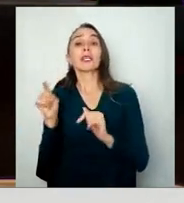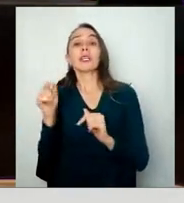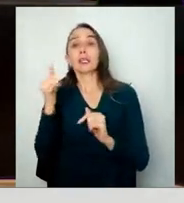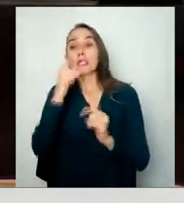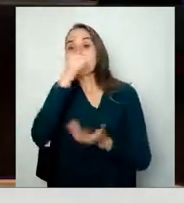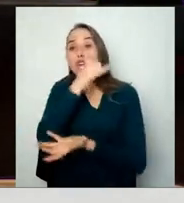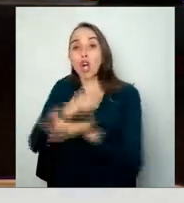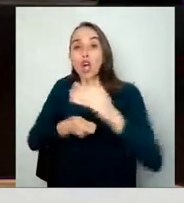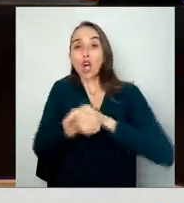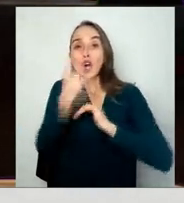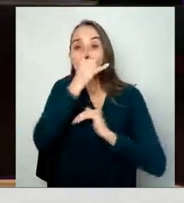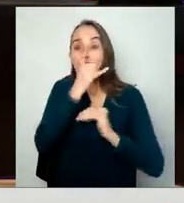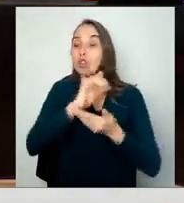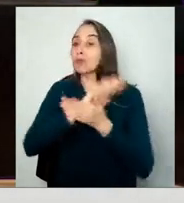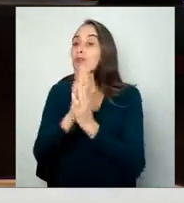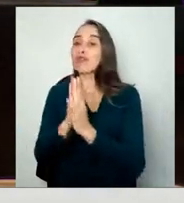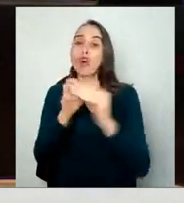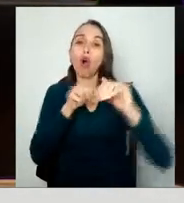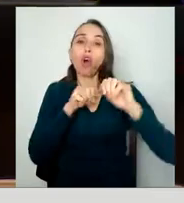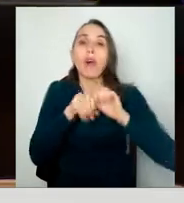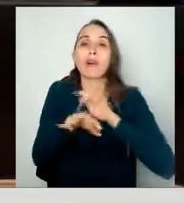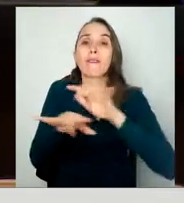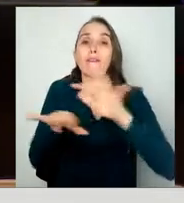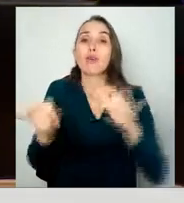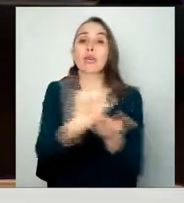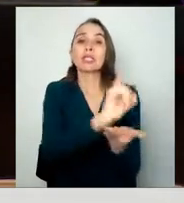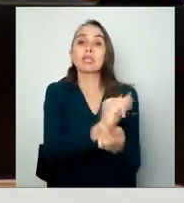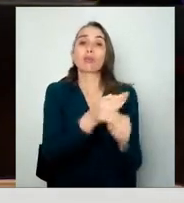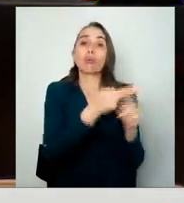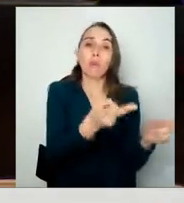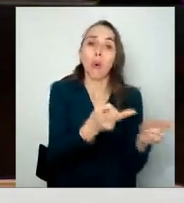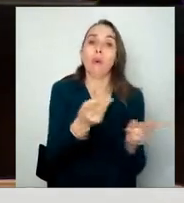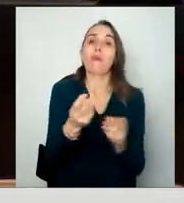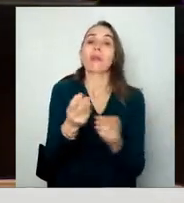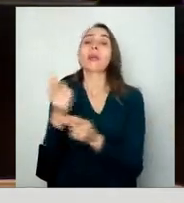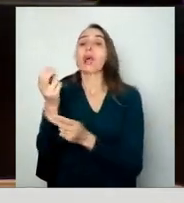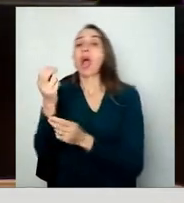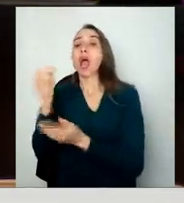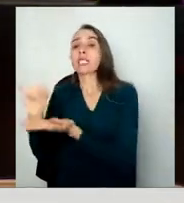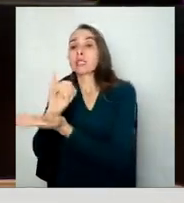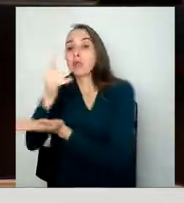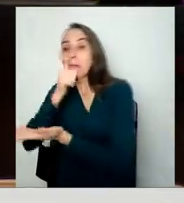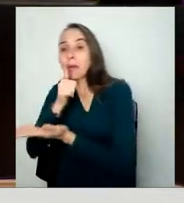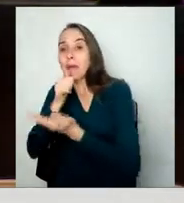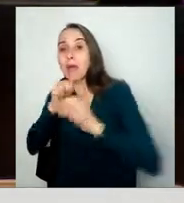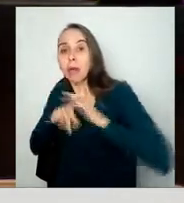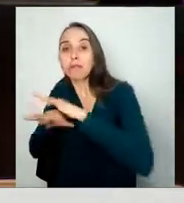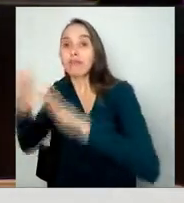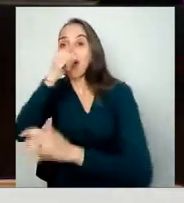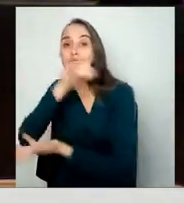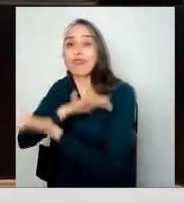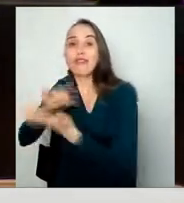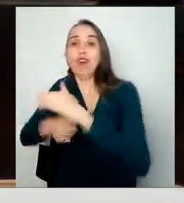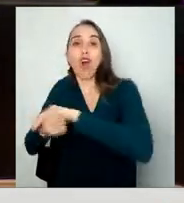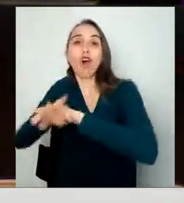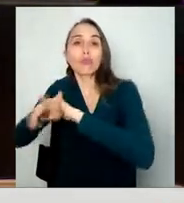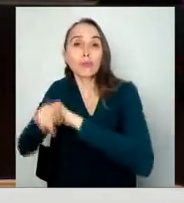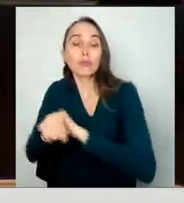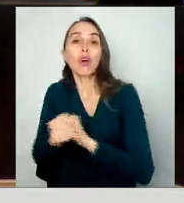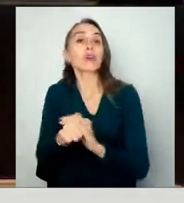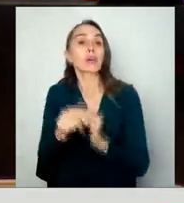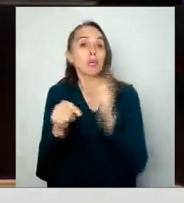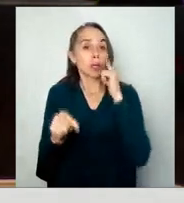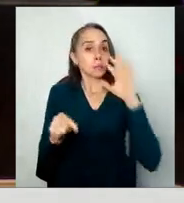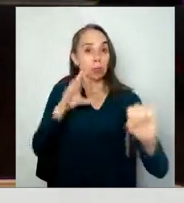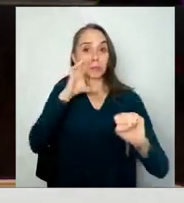sean públicas o privadas y lo importante es cómo somos capaces de reaccionar ante ella de manera enérgica de manera severa pero